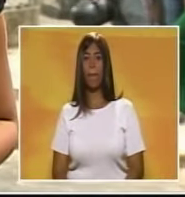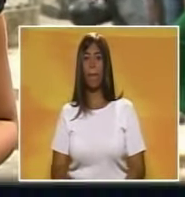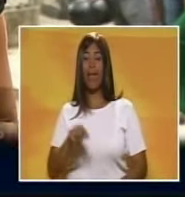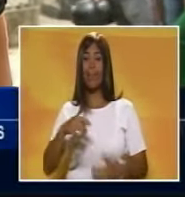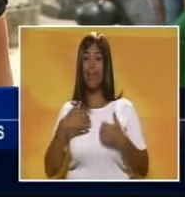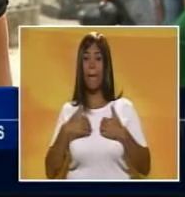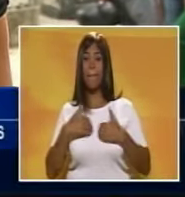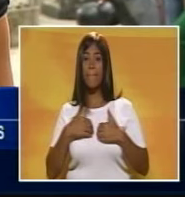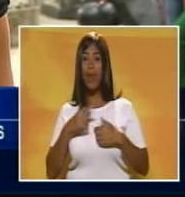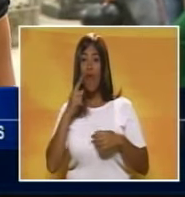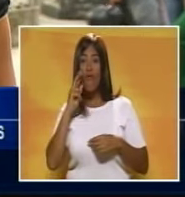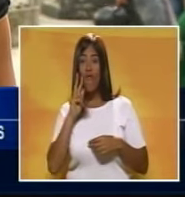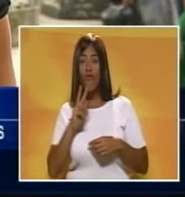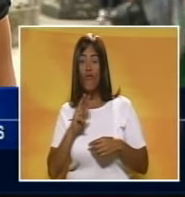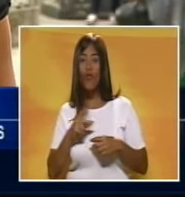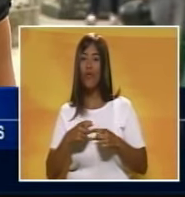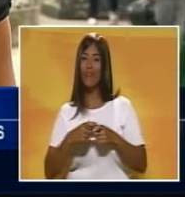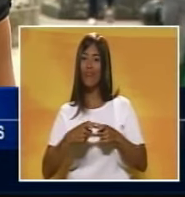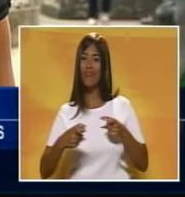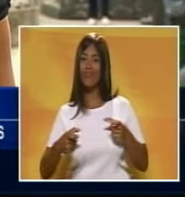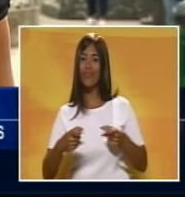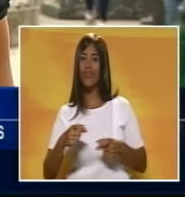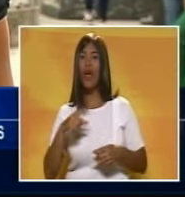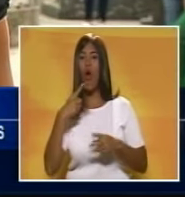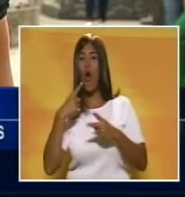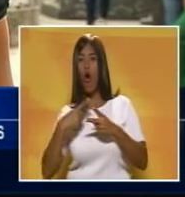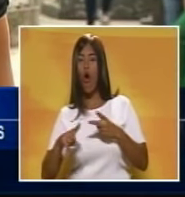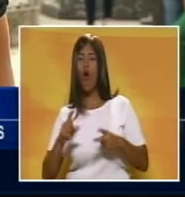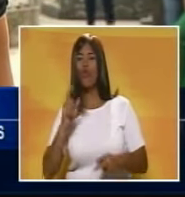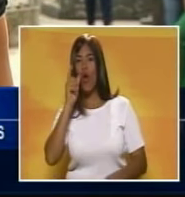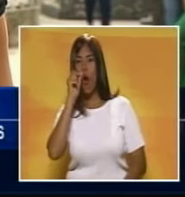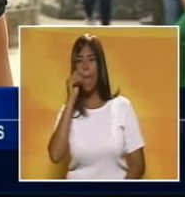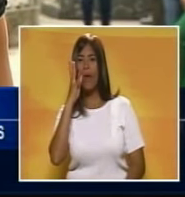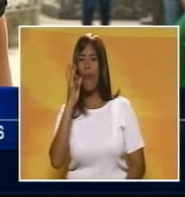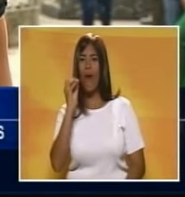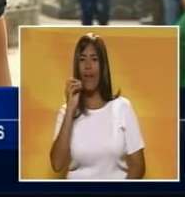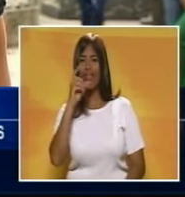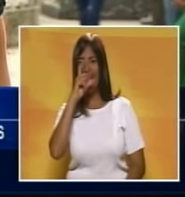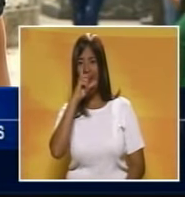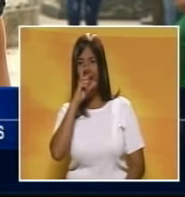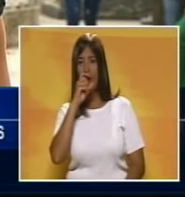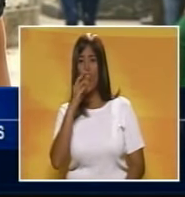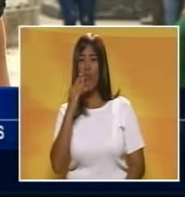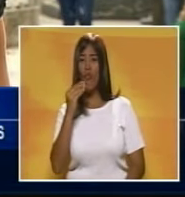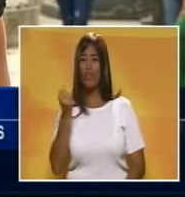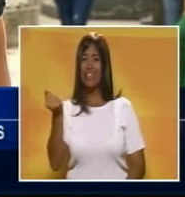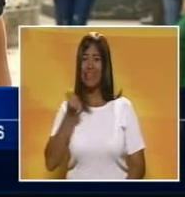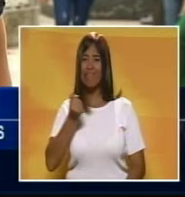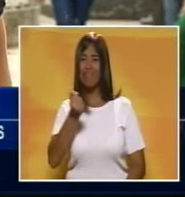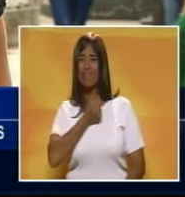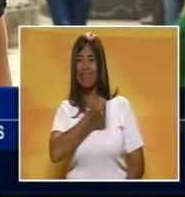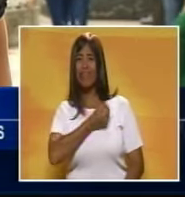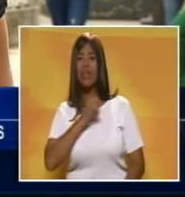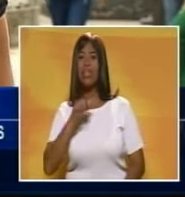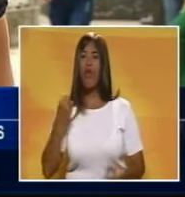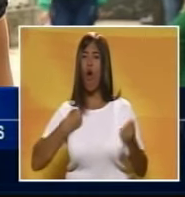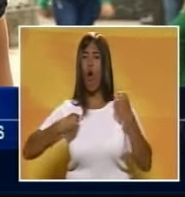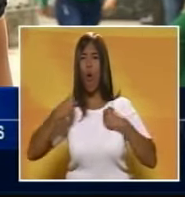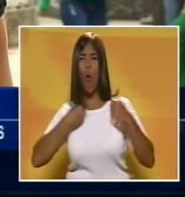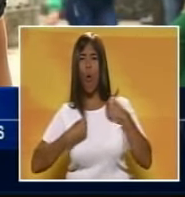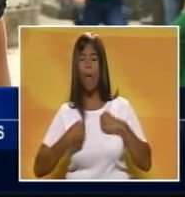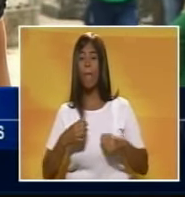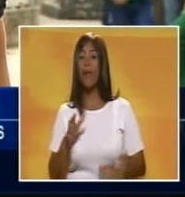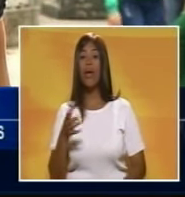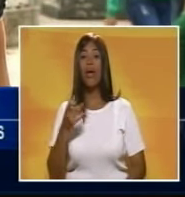este miércoles fue hallado el cadáver de Vladimir Cáceres, de 40 años de edad, con múltiples heridas de arma blanca y golpes en todo su cuerpo. No